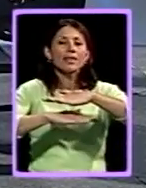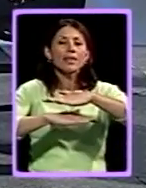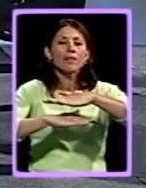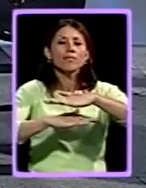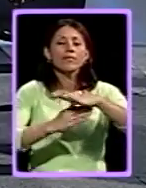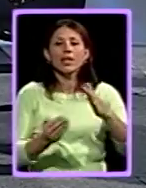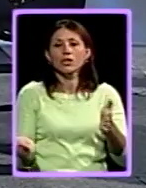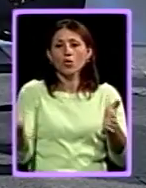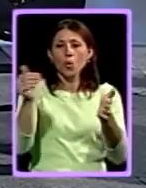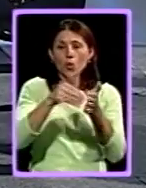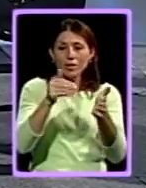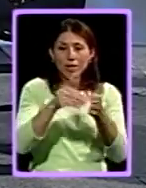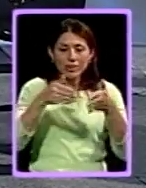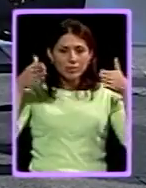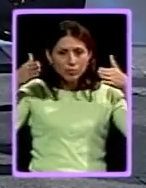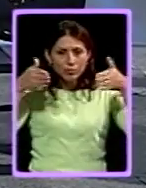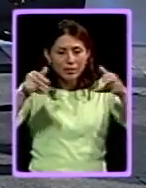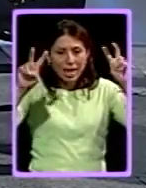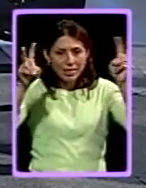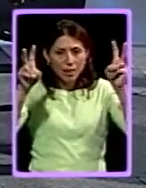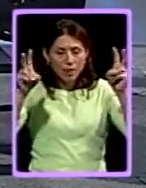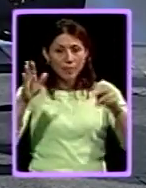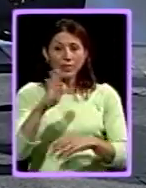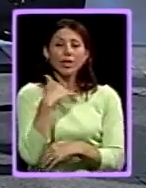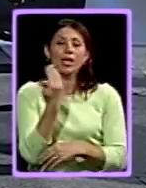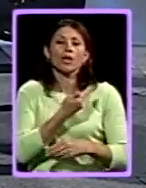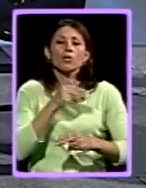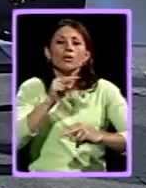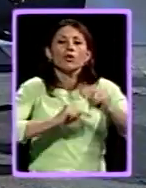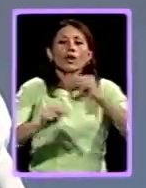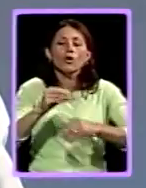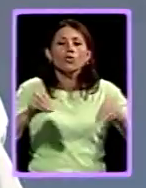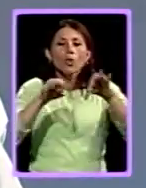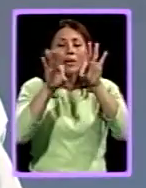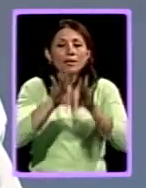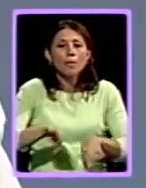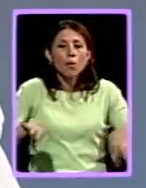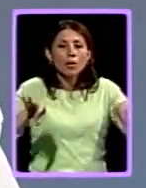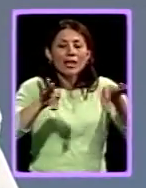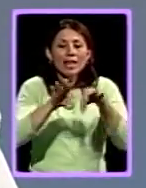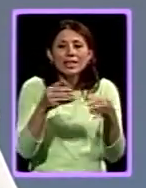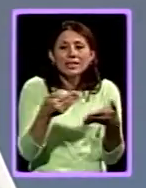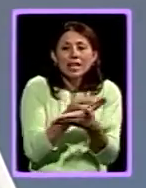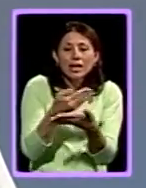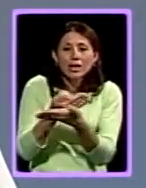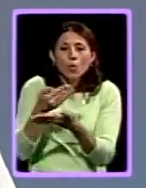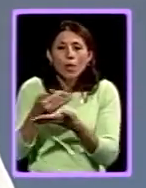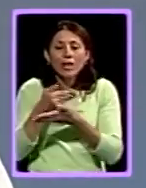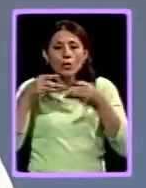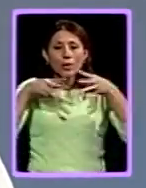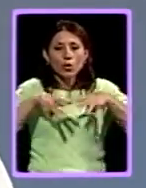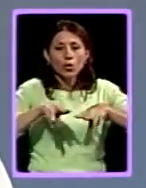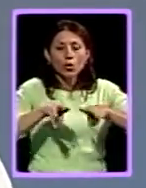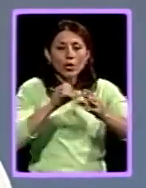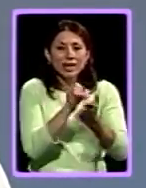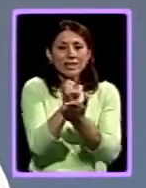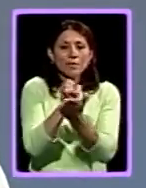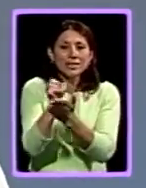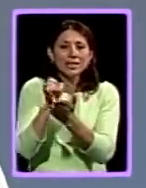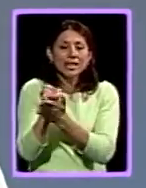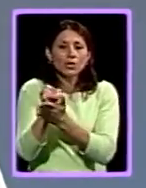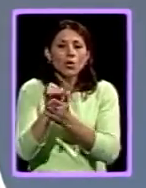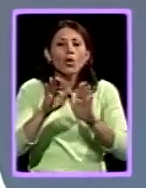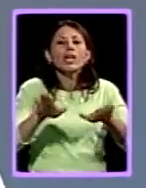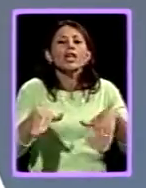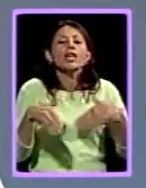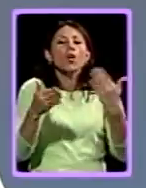al tema de que lo más importante en nuestro negocio es estar innovando en las metodologías de investigación y de cómo